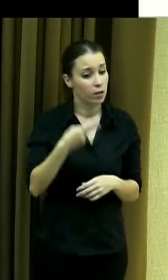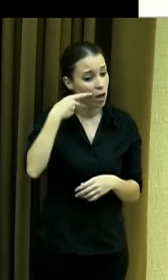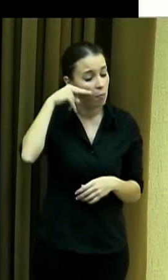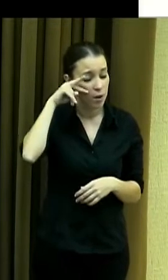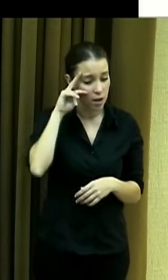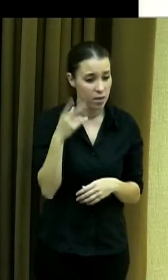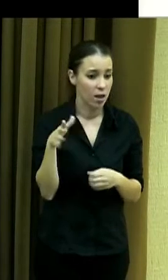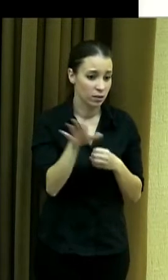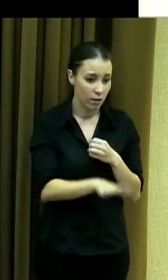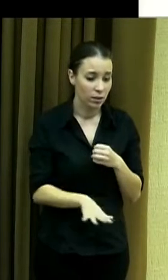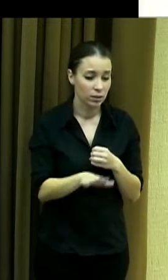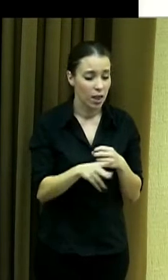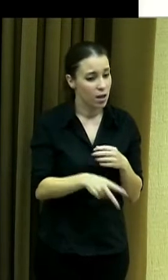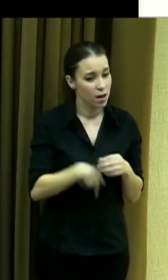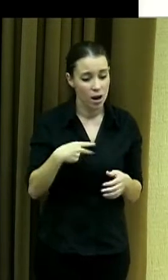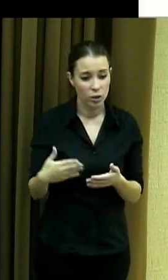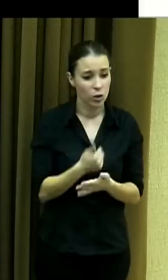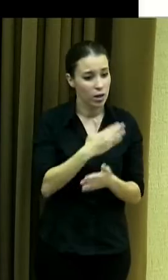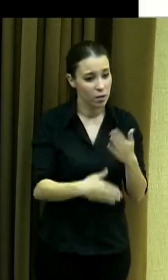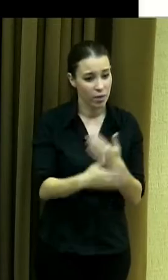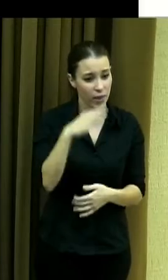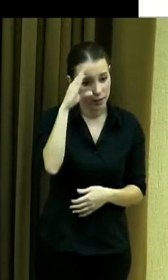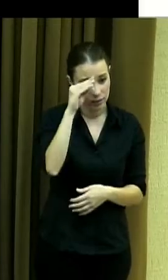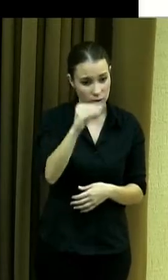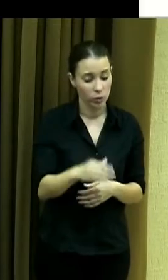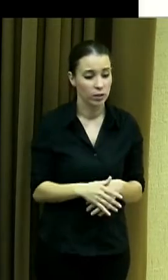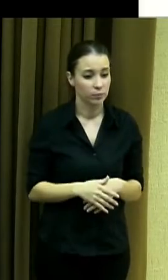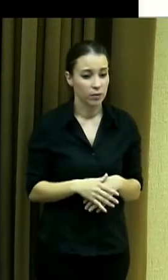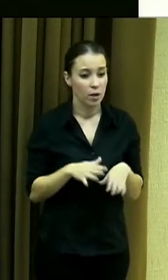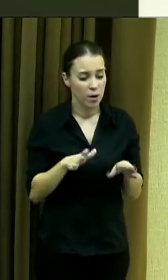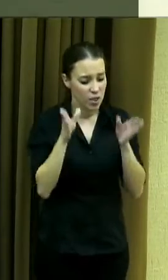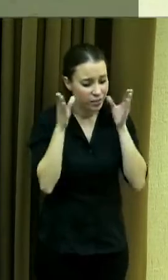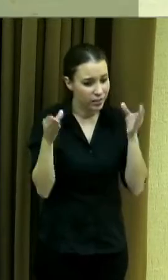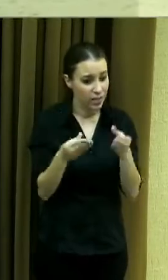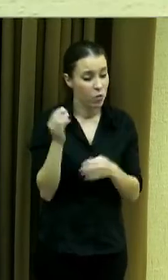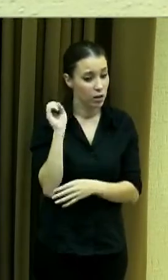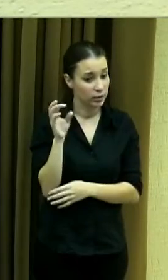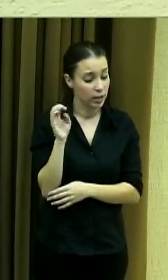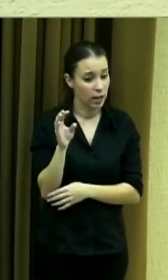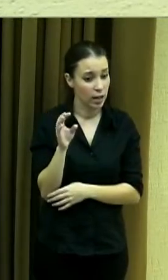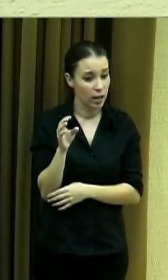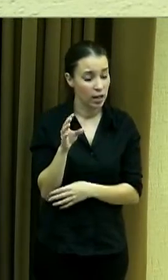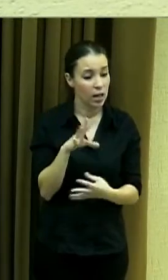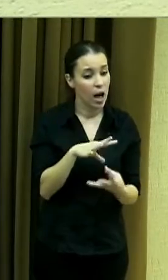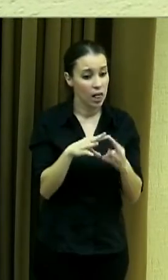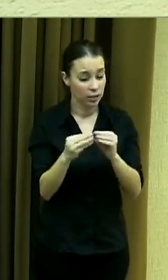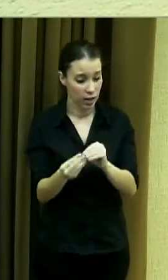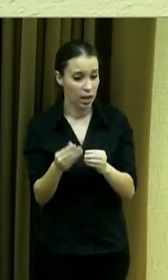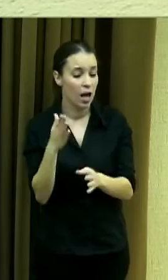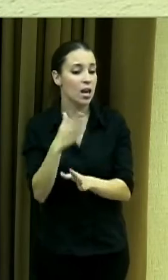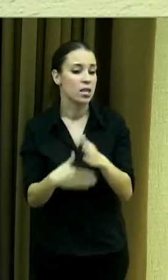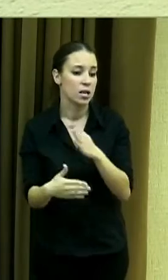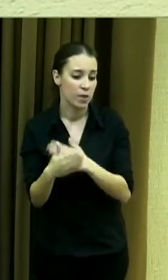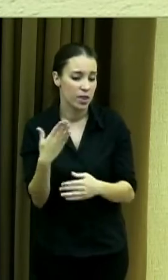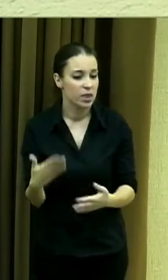estar basada en general en toda la discapacidad intelectual. De todas maneras, centraremos la charla un poquito más acorde a esa discapacidad leve